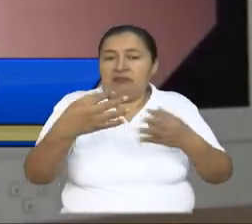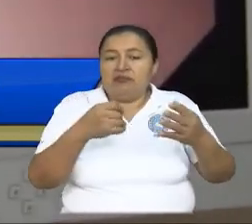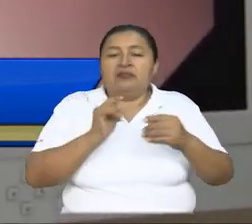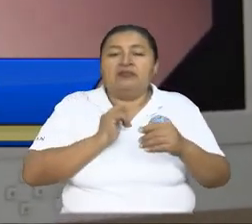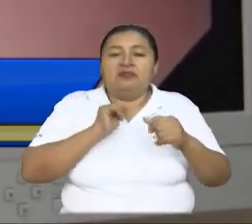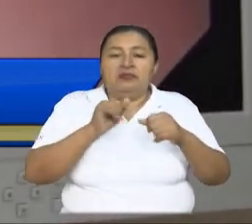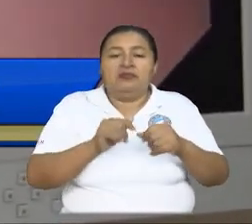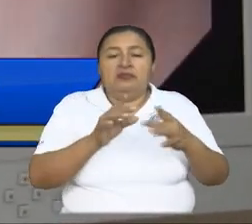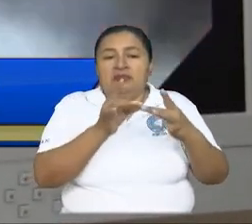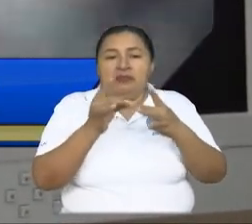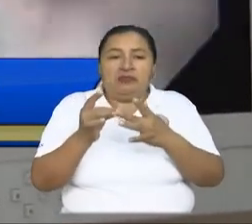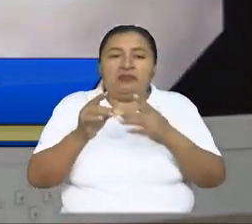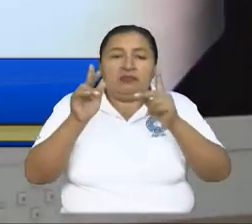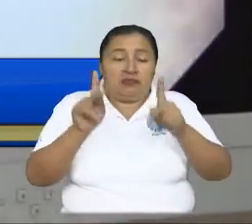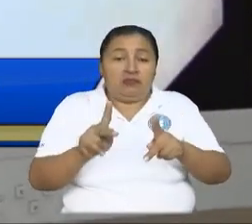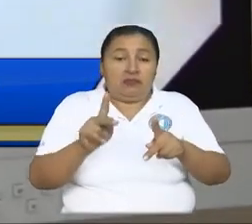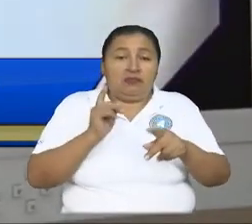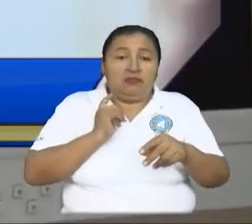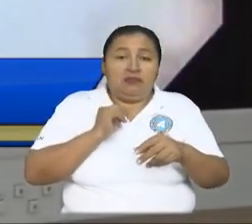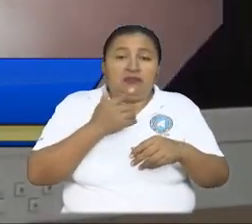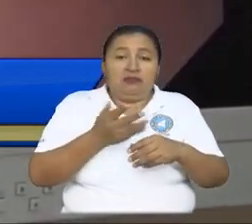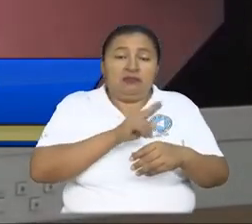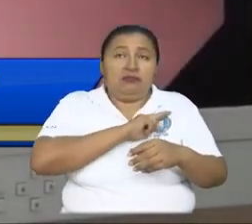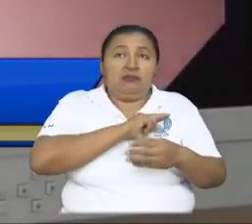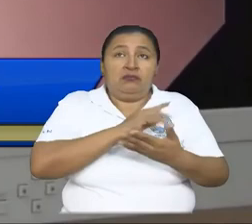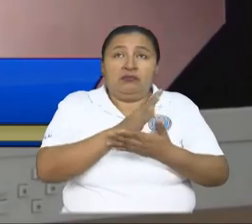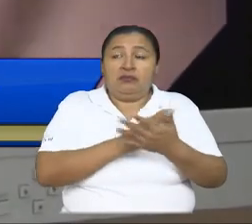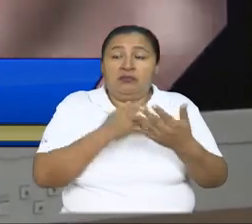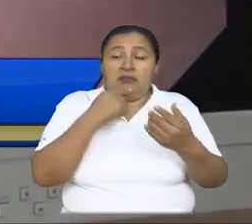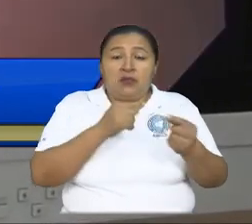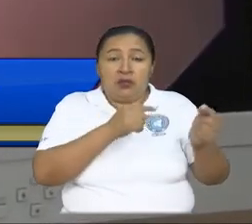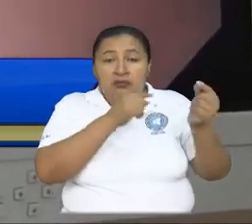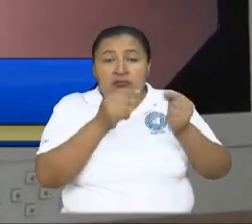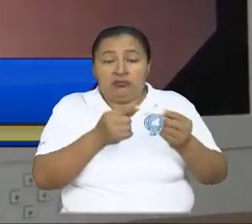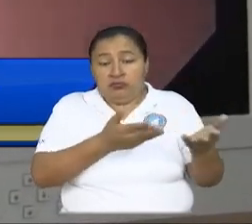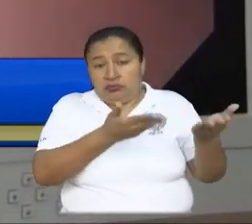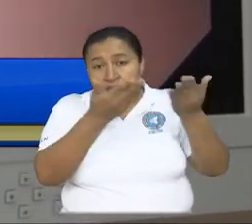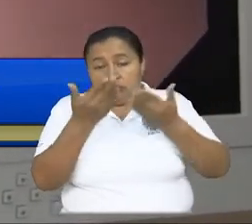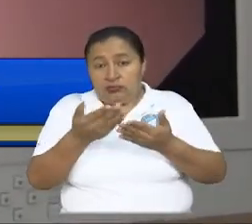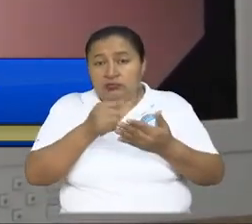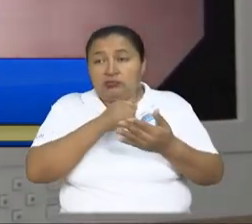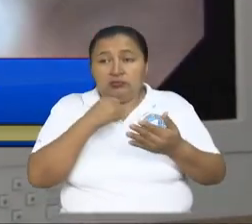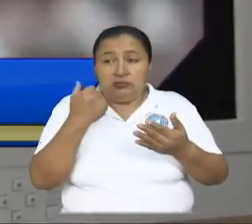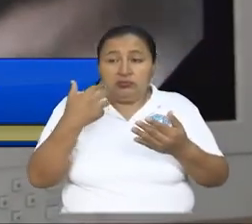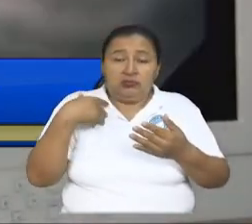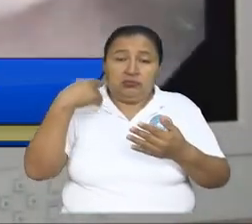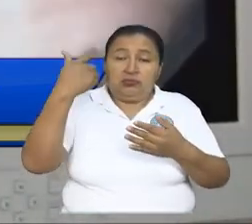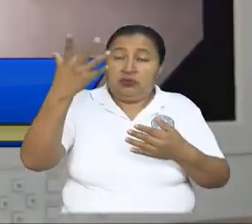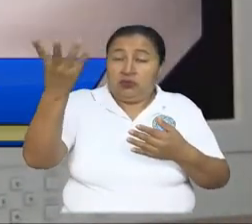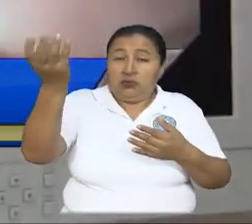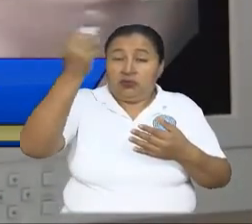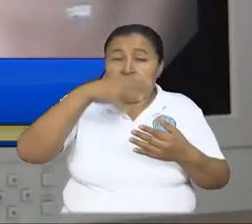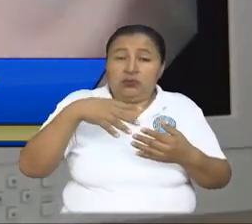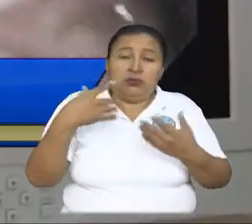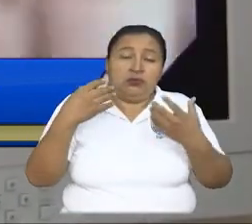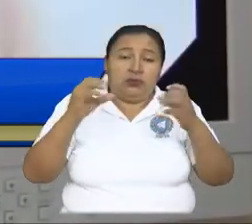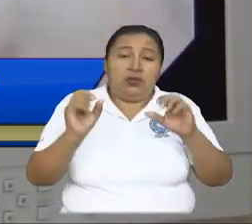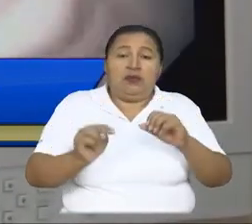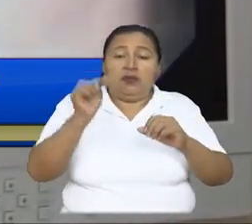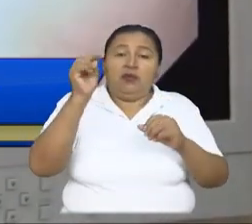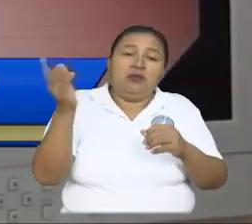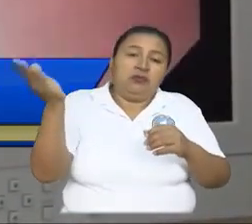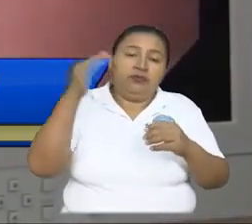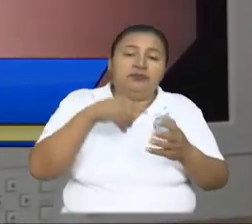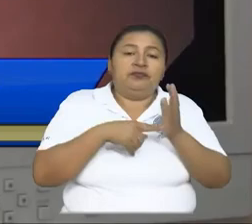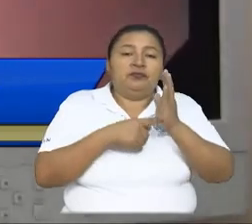y si exactamente algo que digamos manda las muestras clínicas desde la costa caribe norte de cualquier